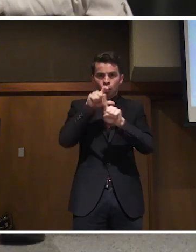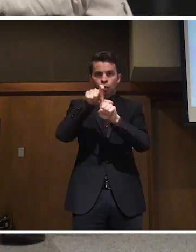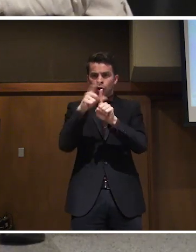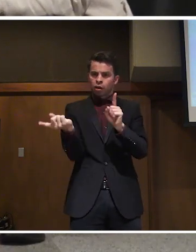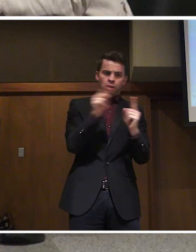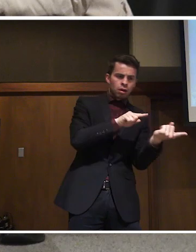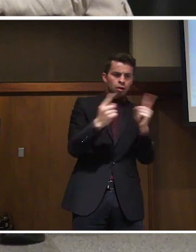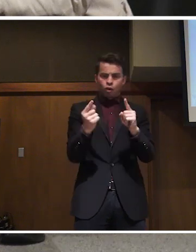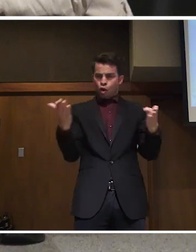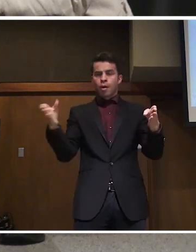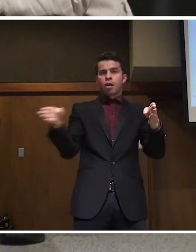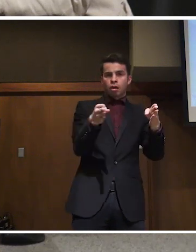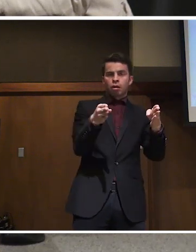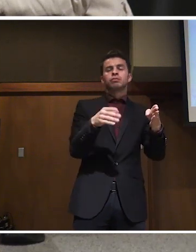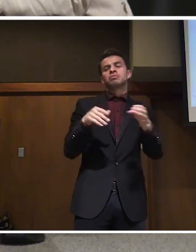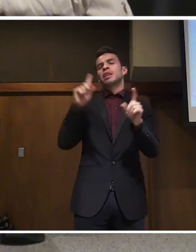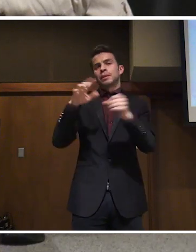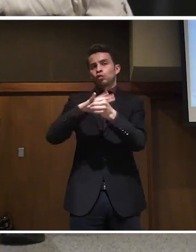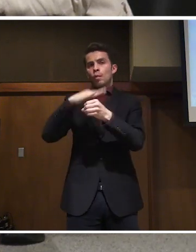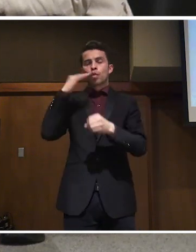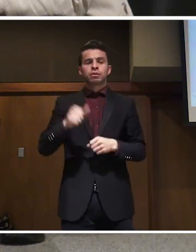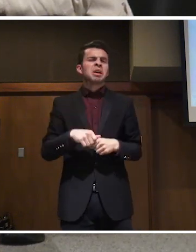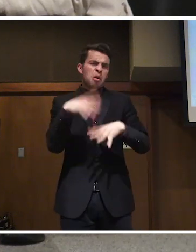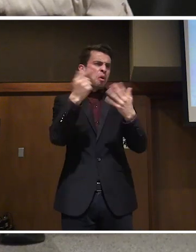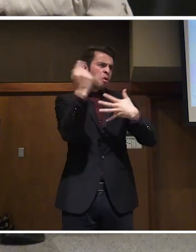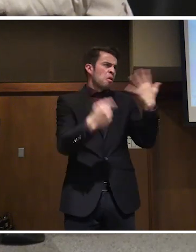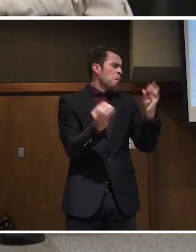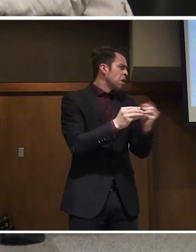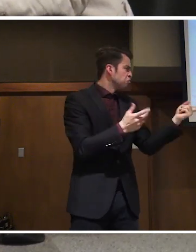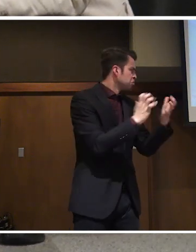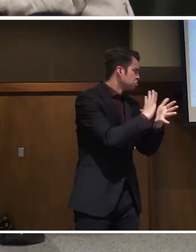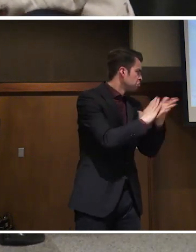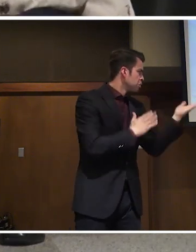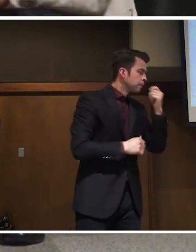siglo XX. Y hay otros más. Yo creo que tú puedes mencionar algunos.